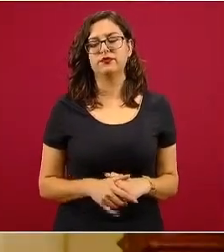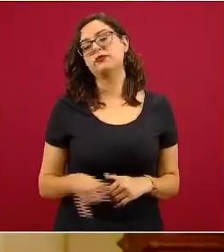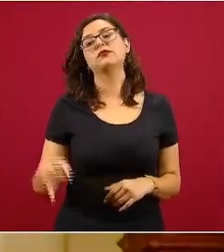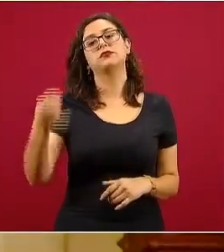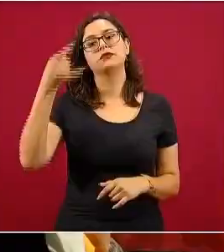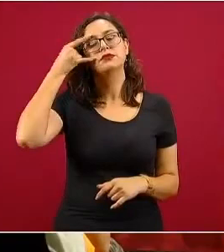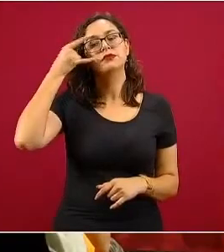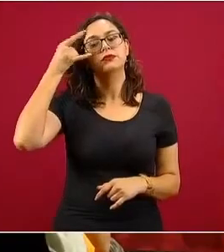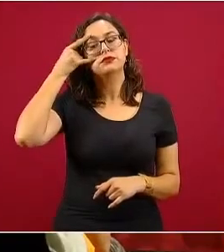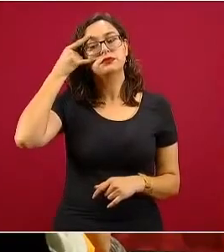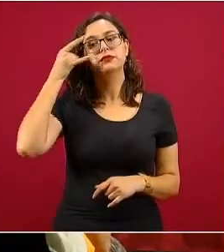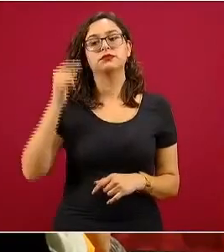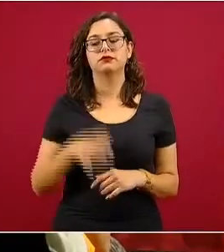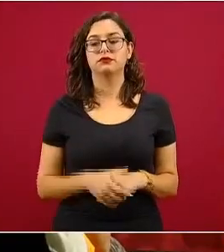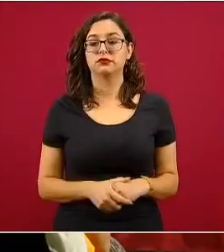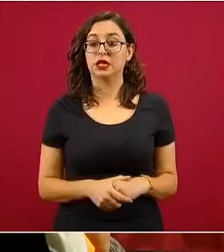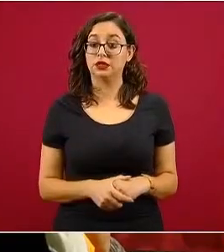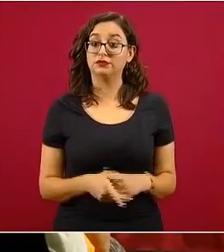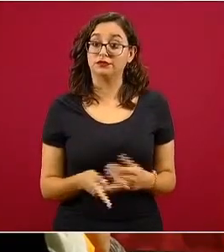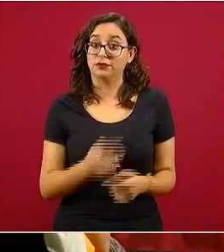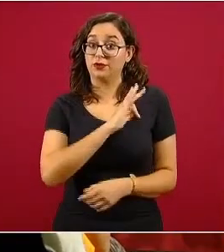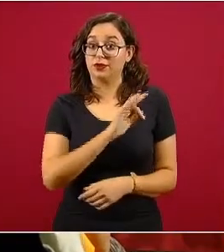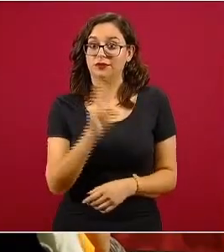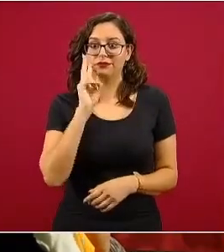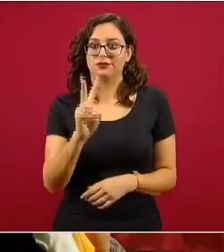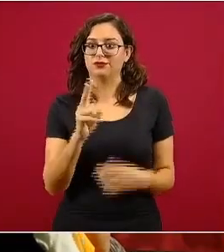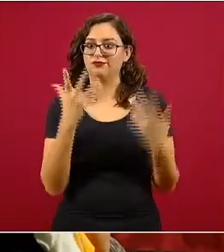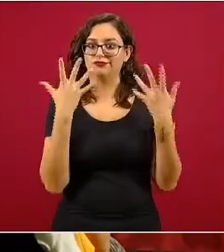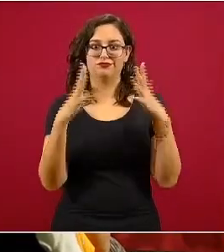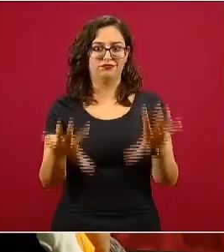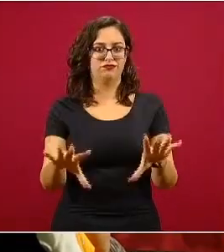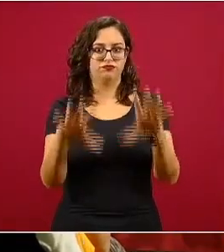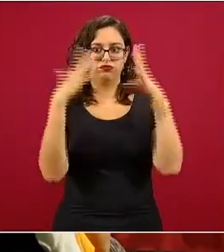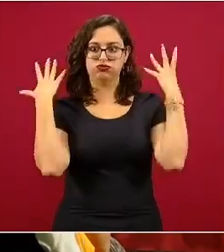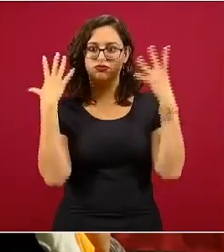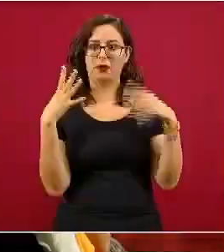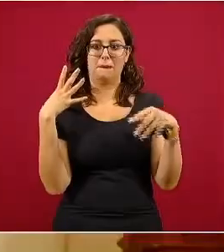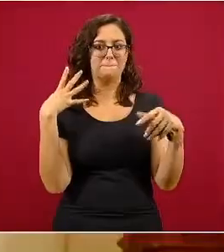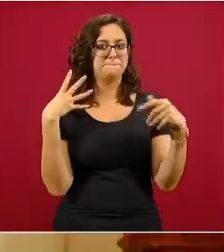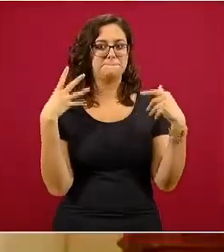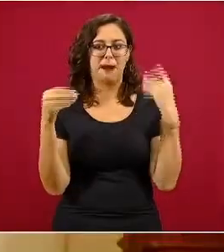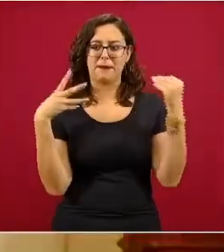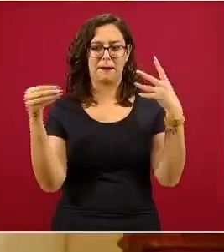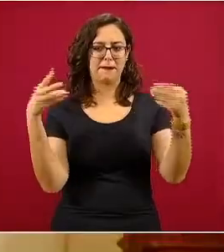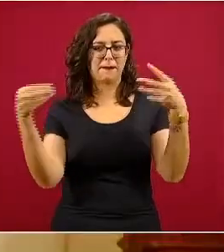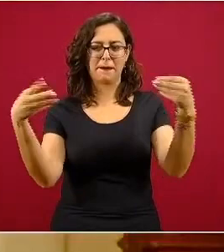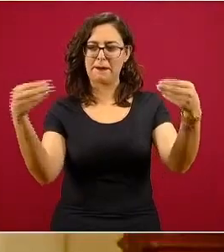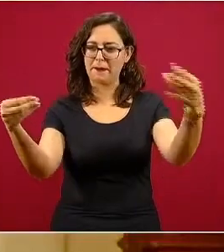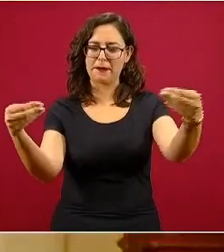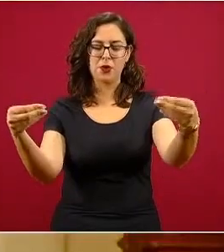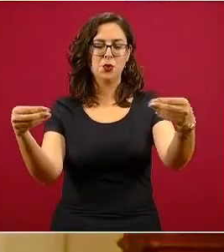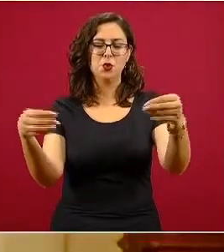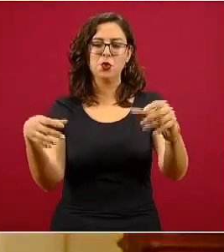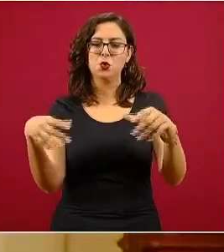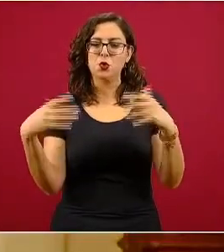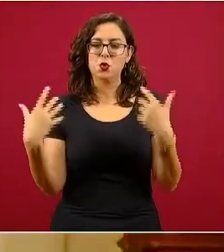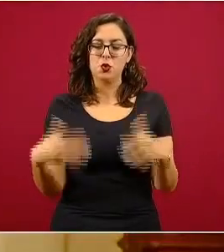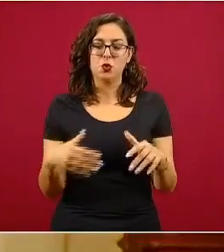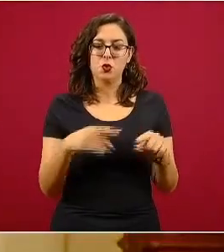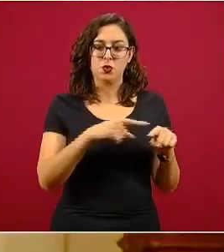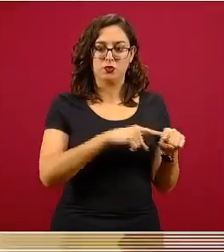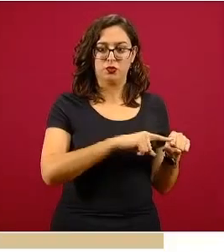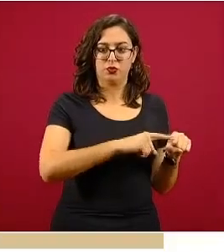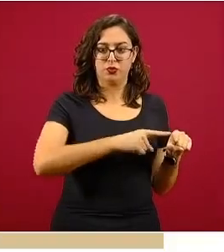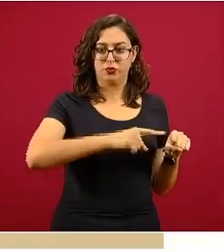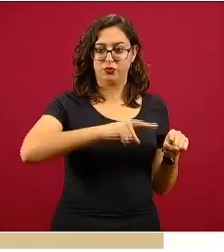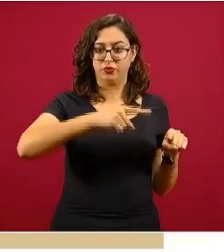Campeche. Campeche, un descenso bastante claro, prácticamente ya un nivel de transmisión muy bajo,